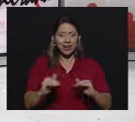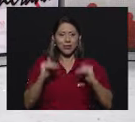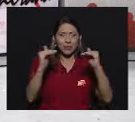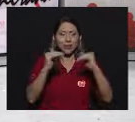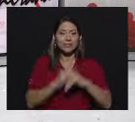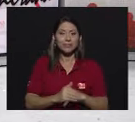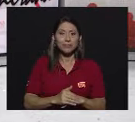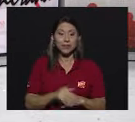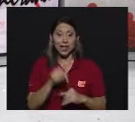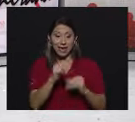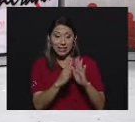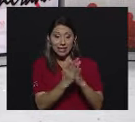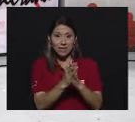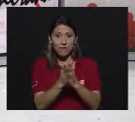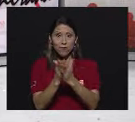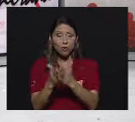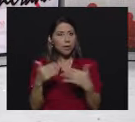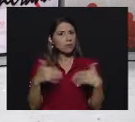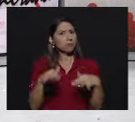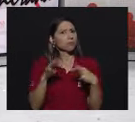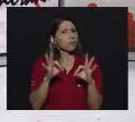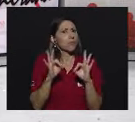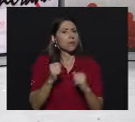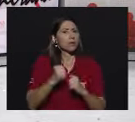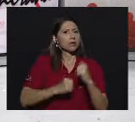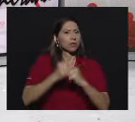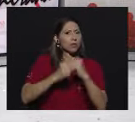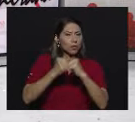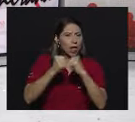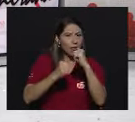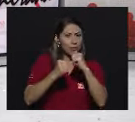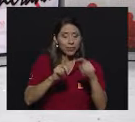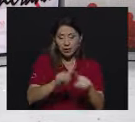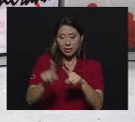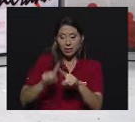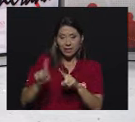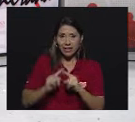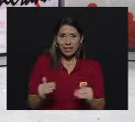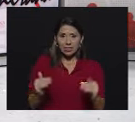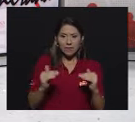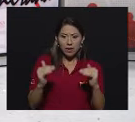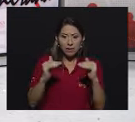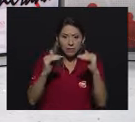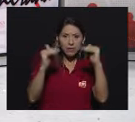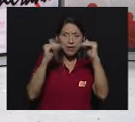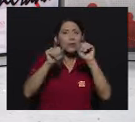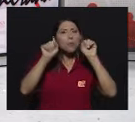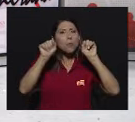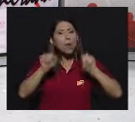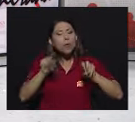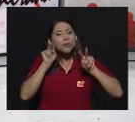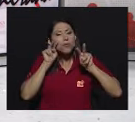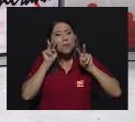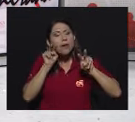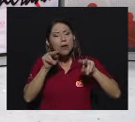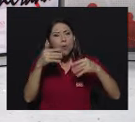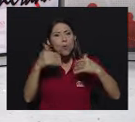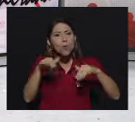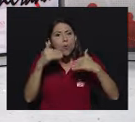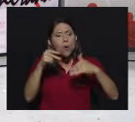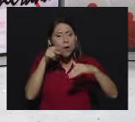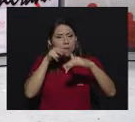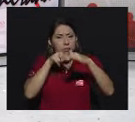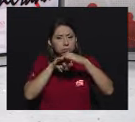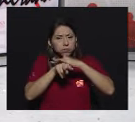riqueza de este informe es la forma en que está estructurado, porque al abordarse todos los diferentes niveles, pues nos permite tener un amplio panorama de